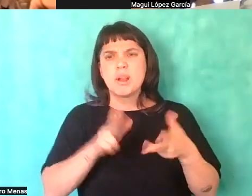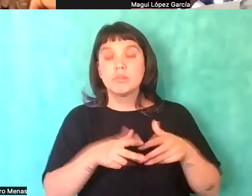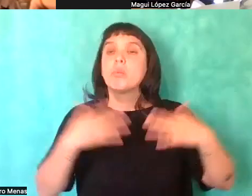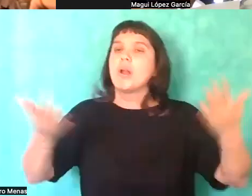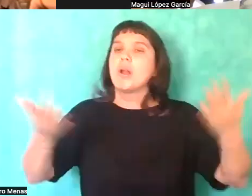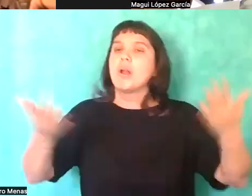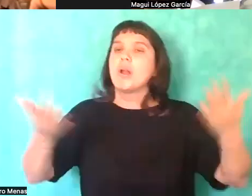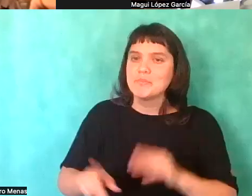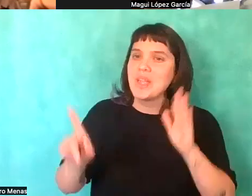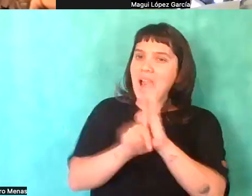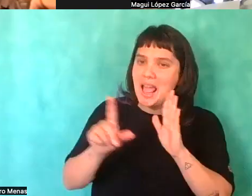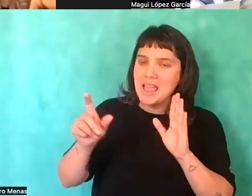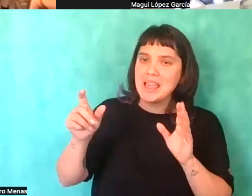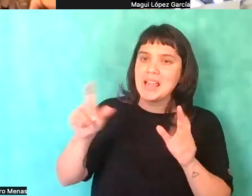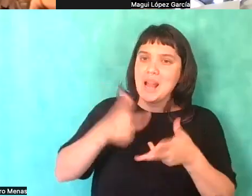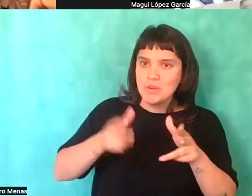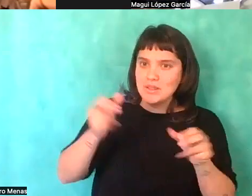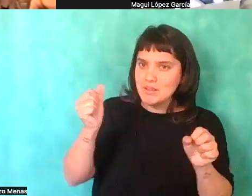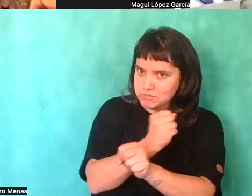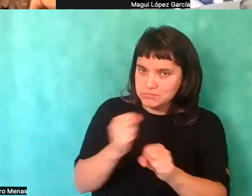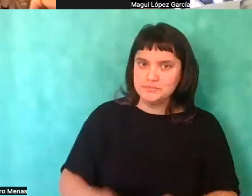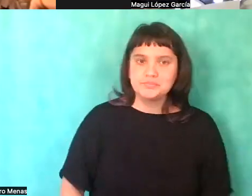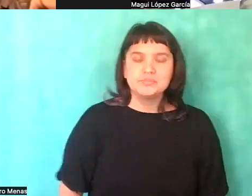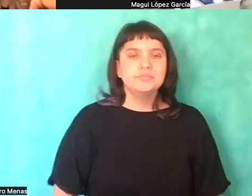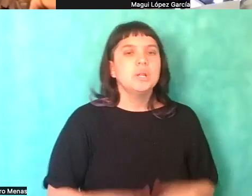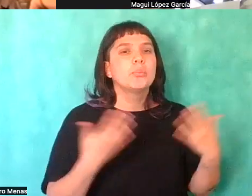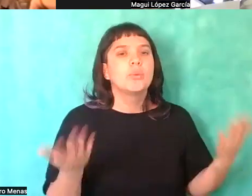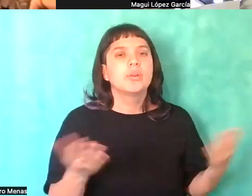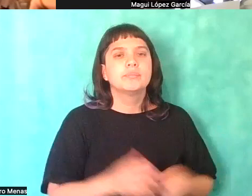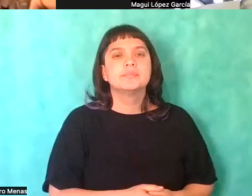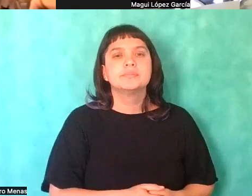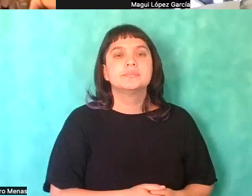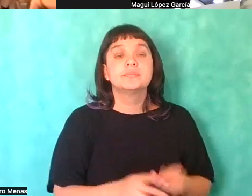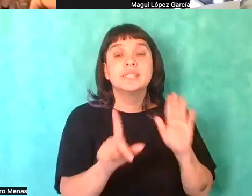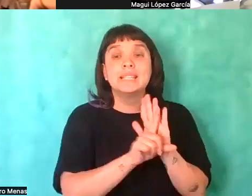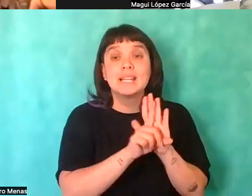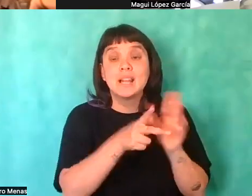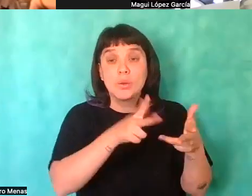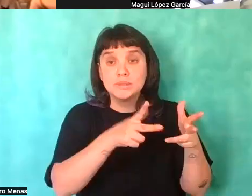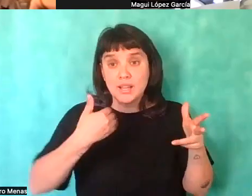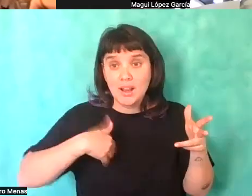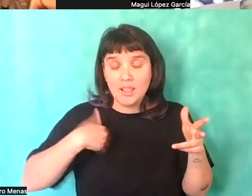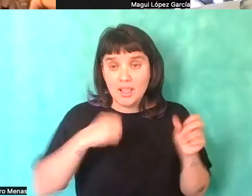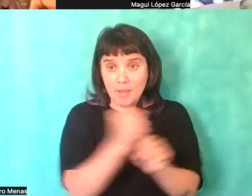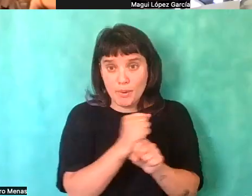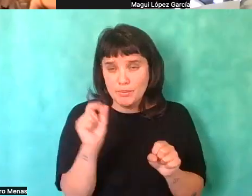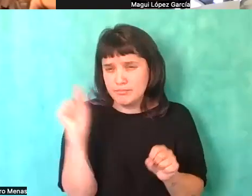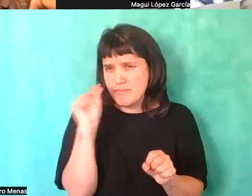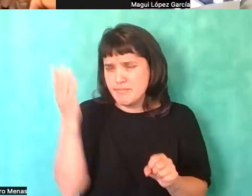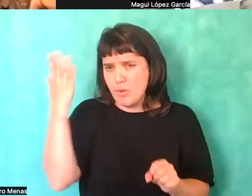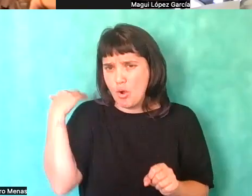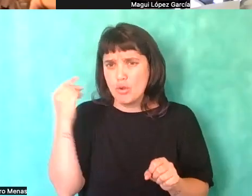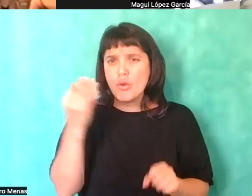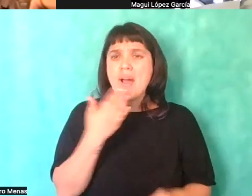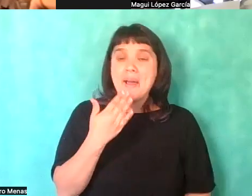tienen, ley de lengua de señas, adelante. Ahí está. Bueno, la ley de lengua de señas argentina se aprobó hace poquito, en